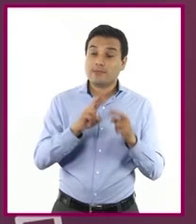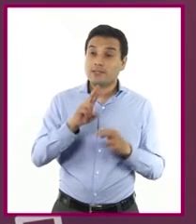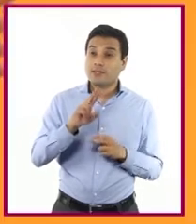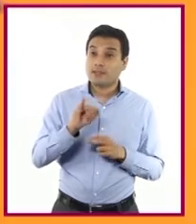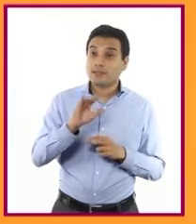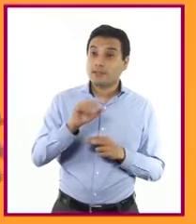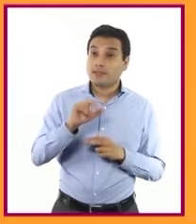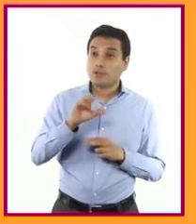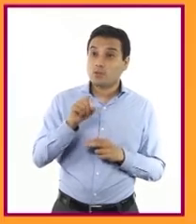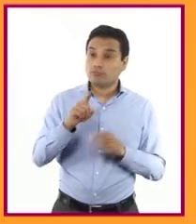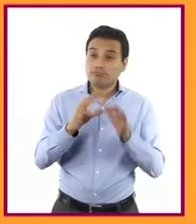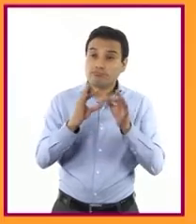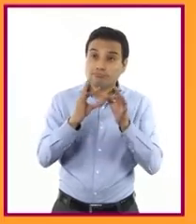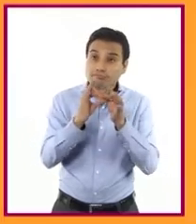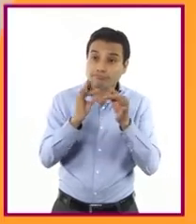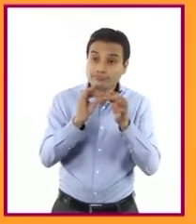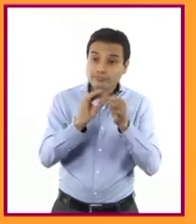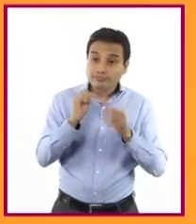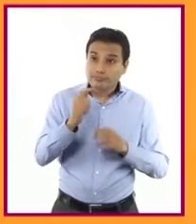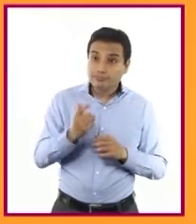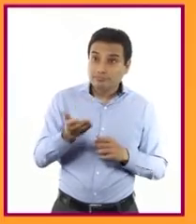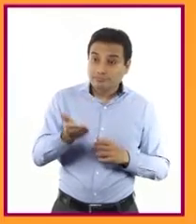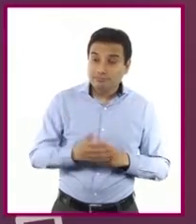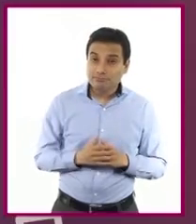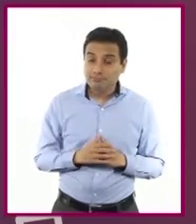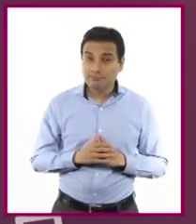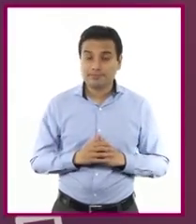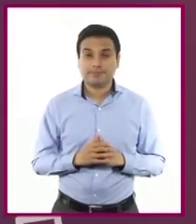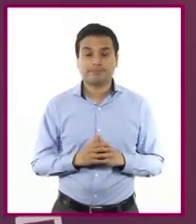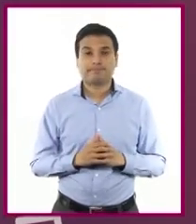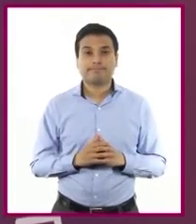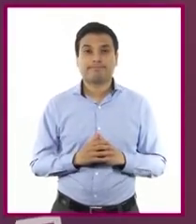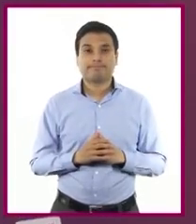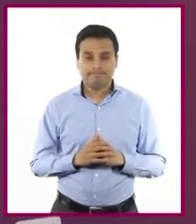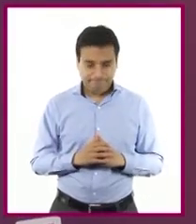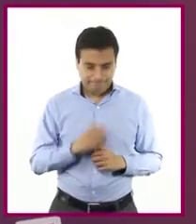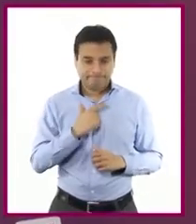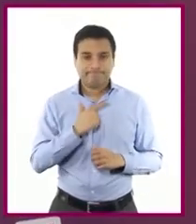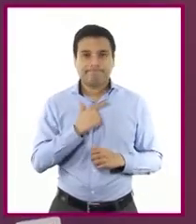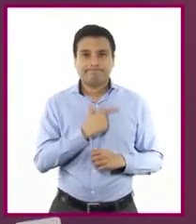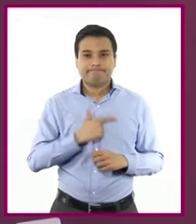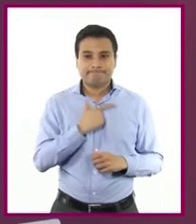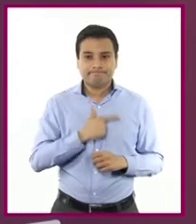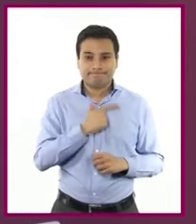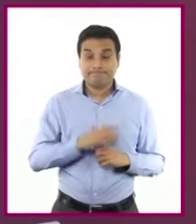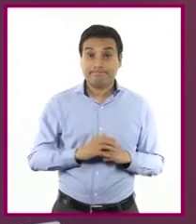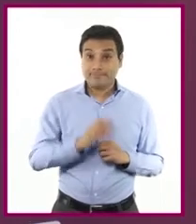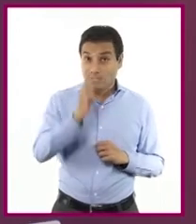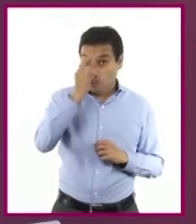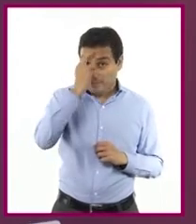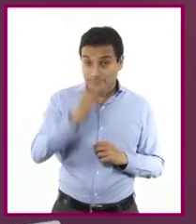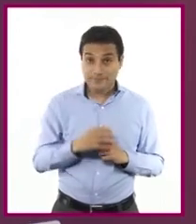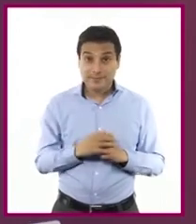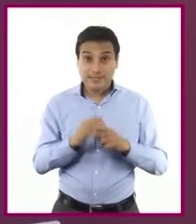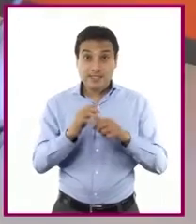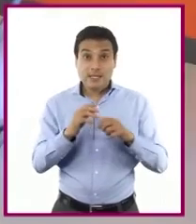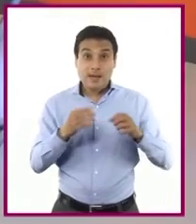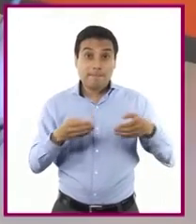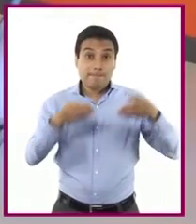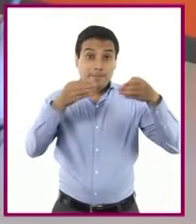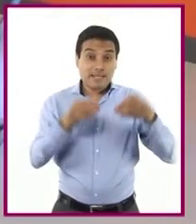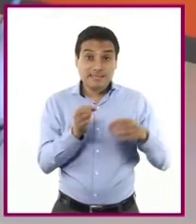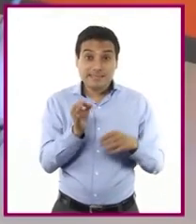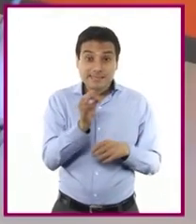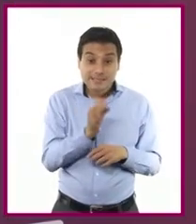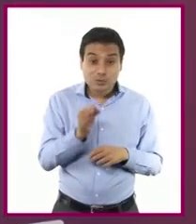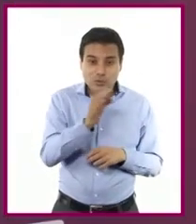¿puede dar la retroalimentación a su equipo, por favor? Con gusto. Recuerden que la pared celular es una de las estructuras